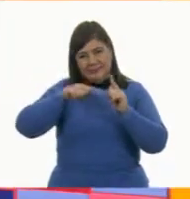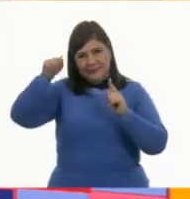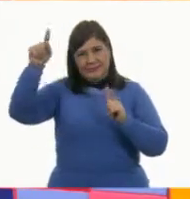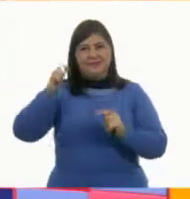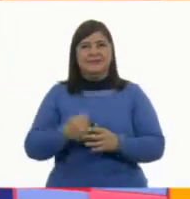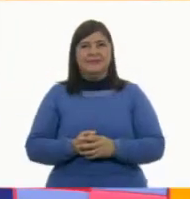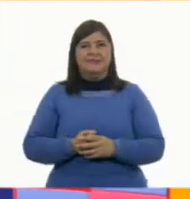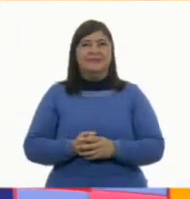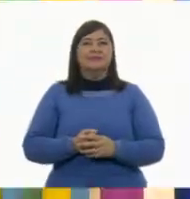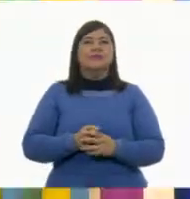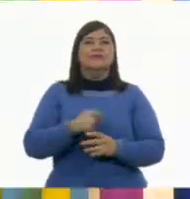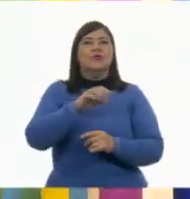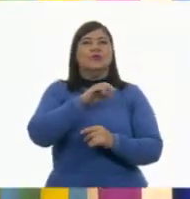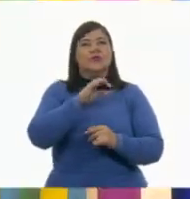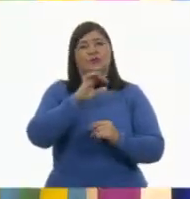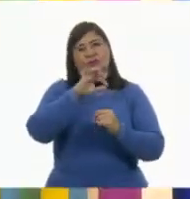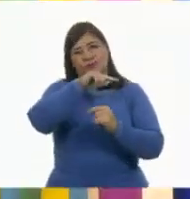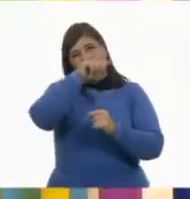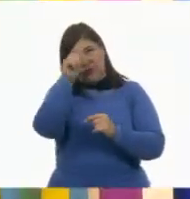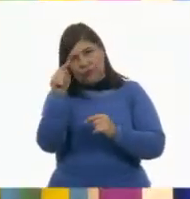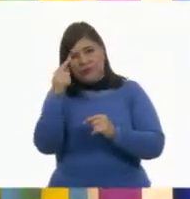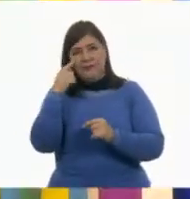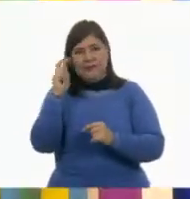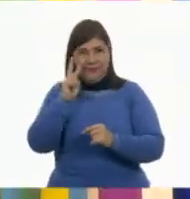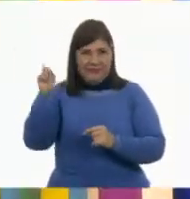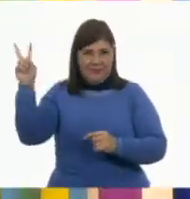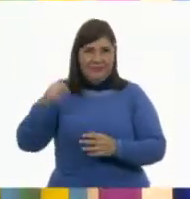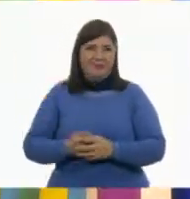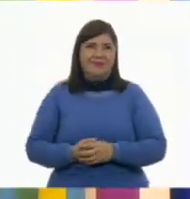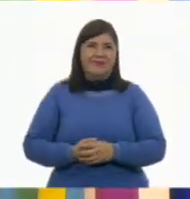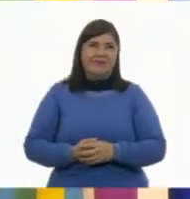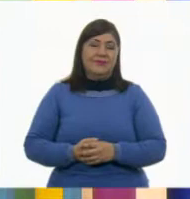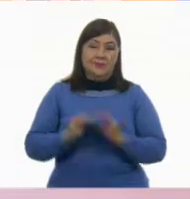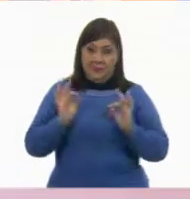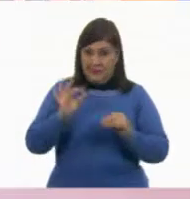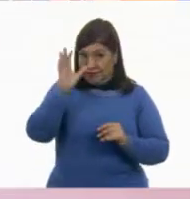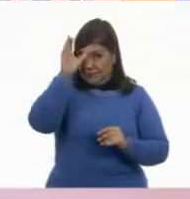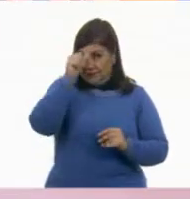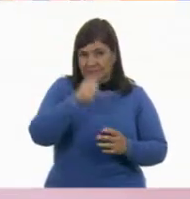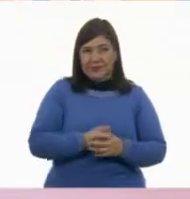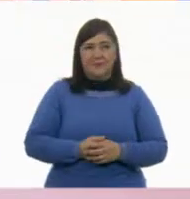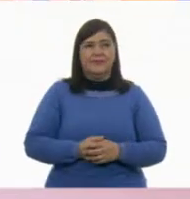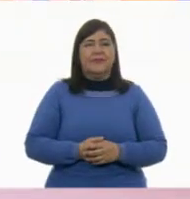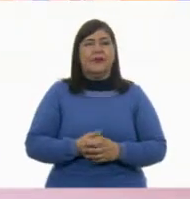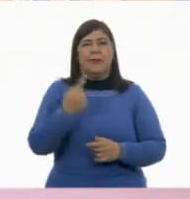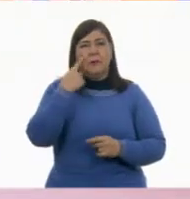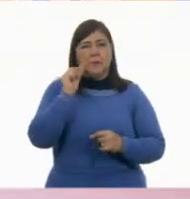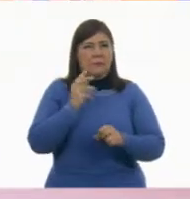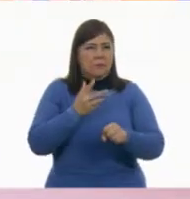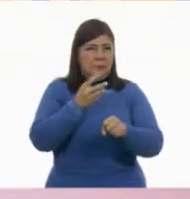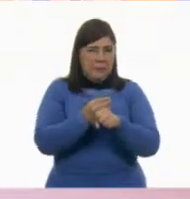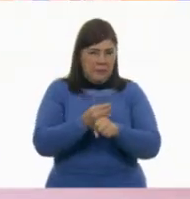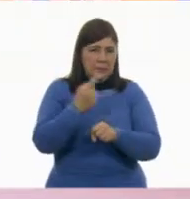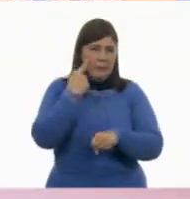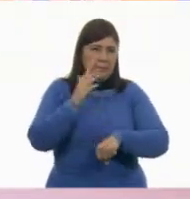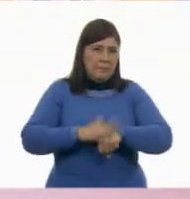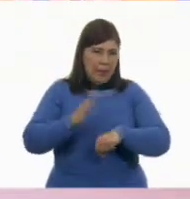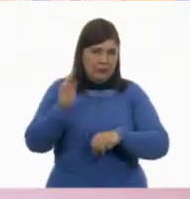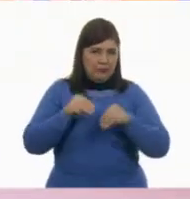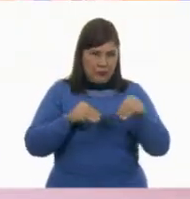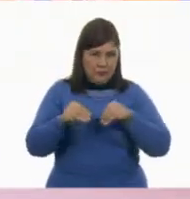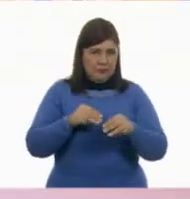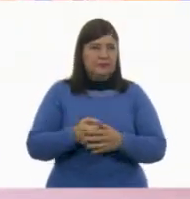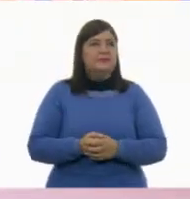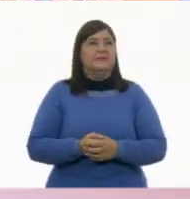zigzag y un medio círculo. ¿De acuerdo? Vamos a aumentarle un poquito más de movimiento.